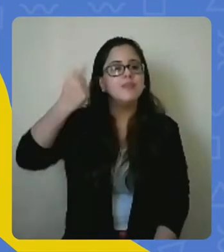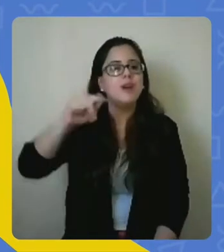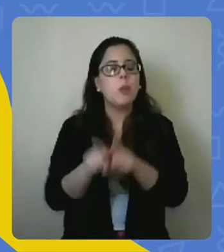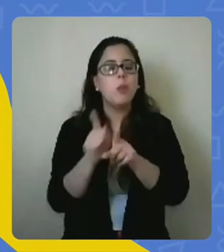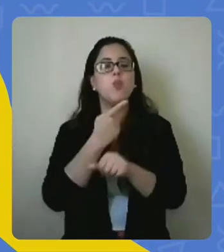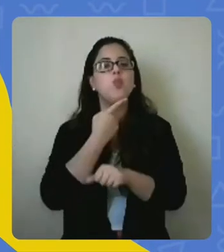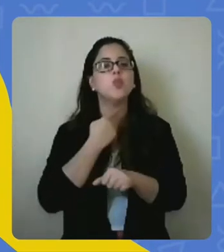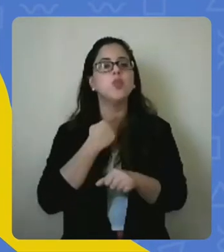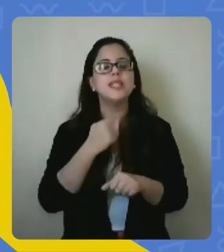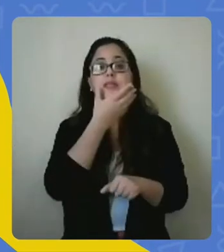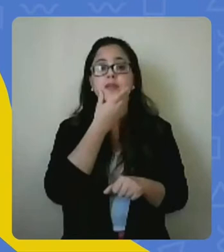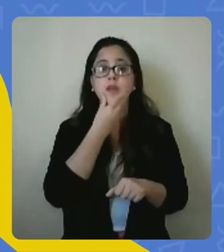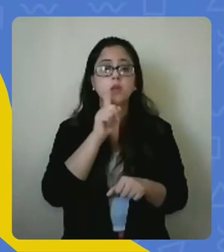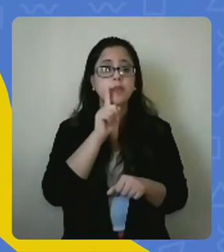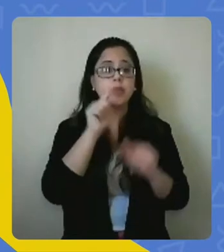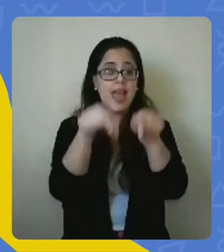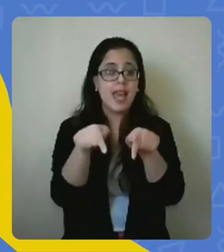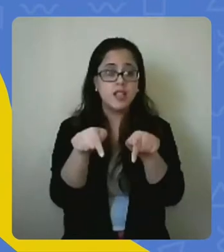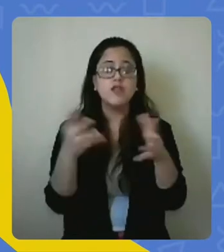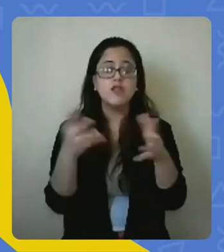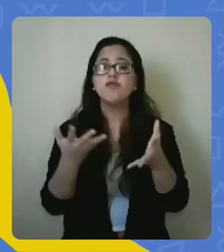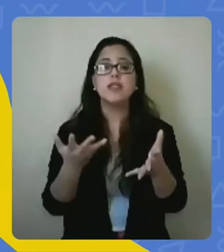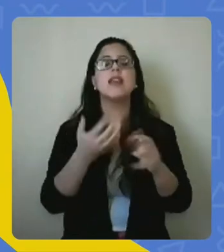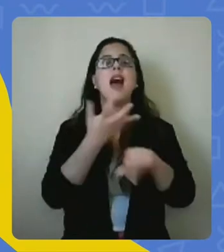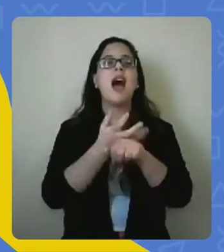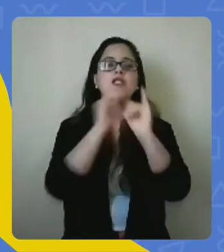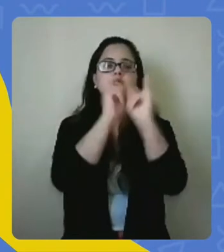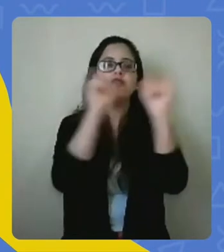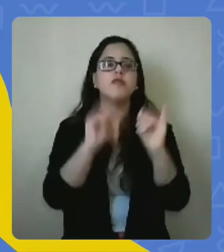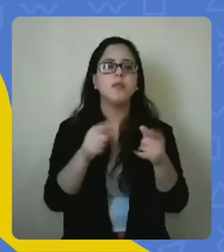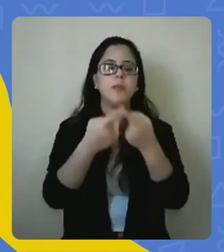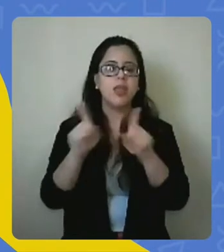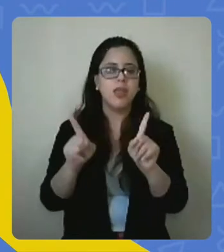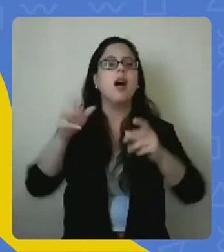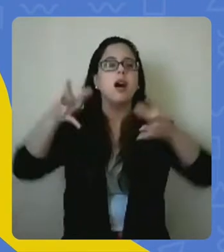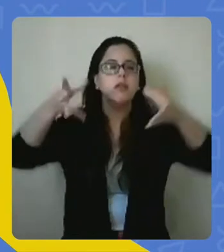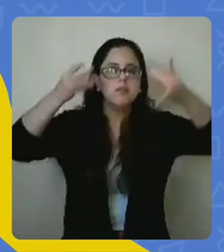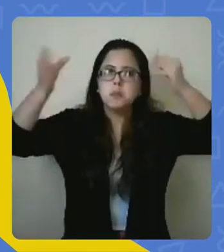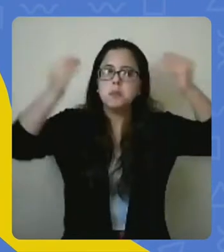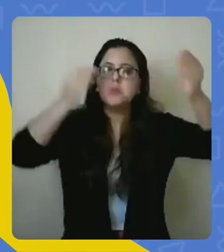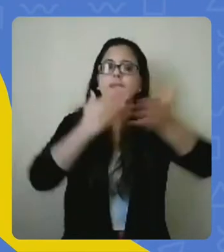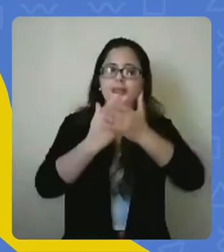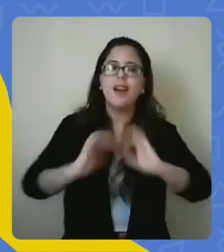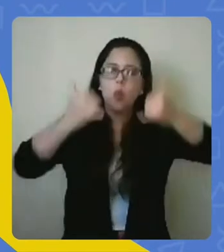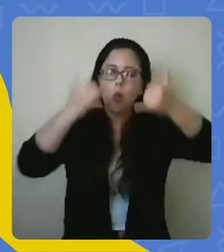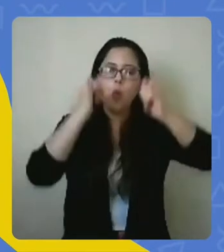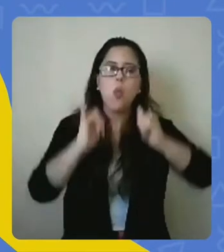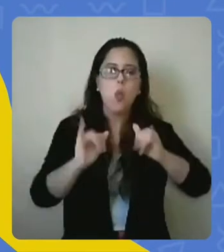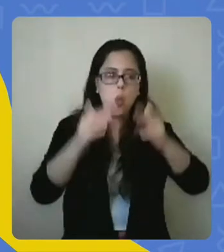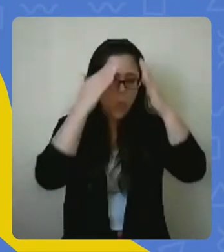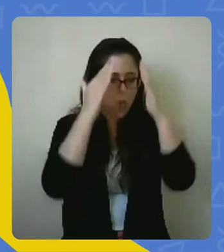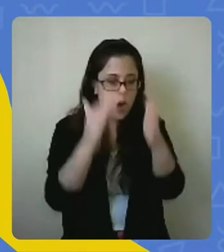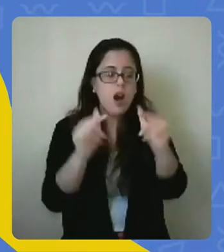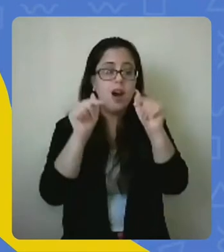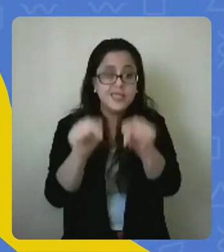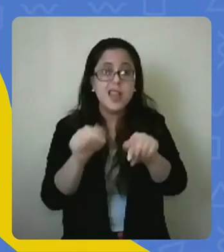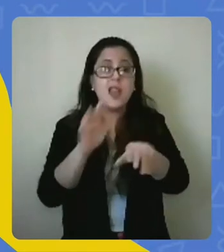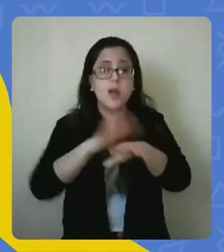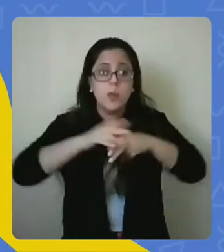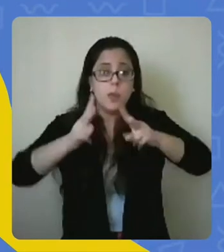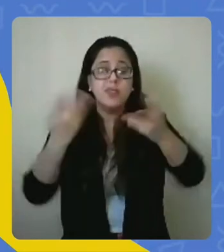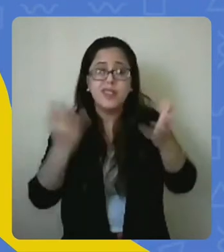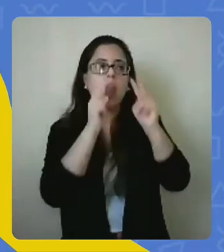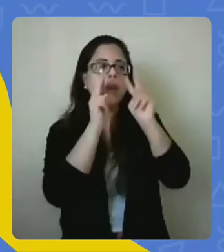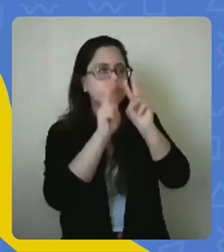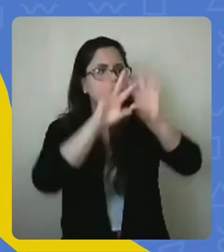que tiene esto es que hay una forma diferente de aprender cuando uno juega. Creo que jugar nos permite conocer el